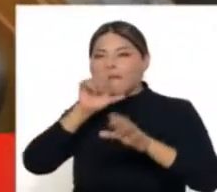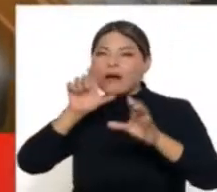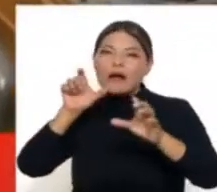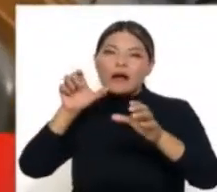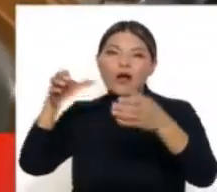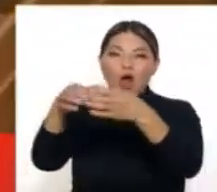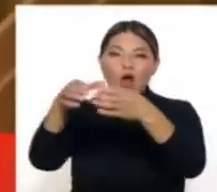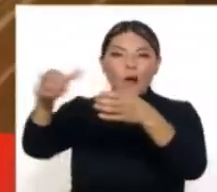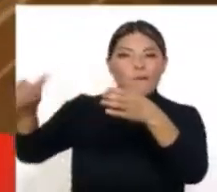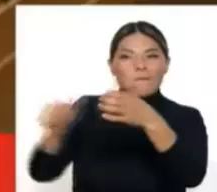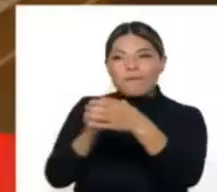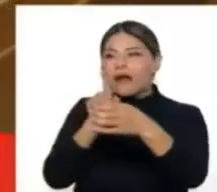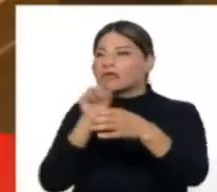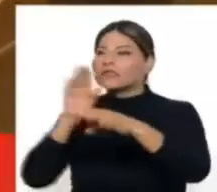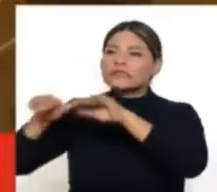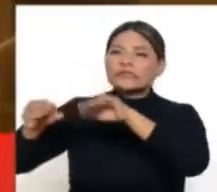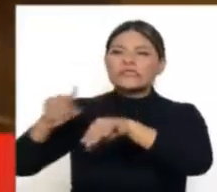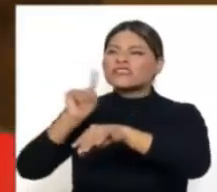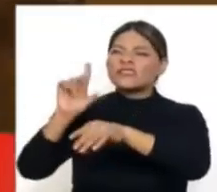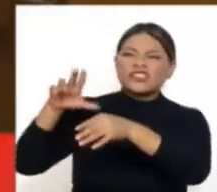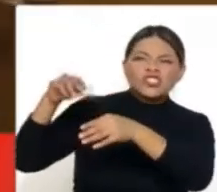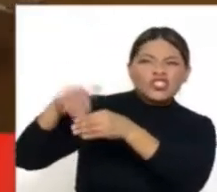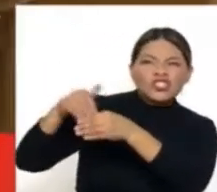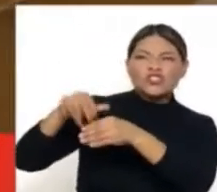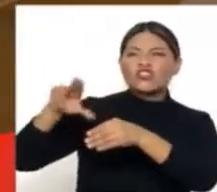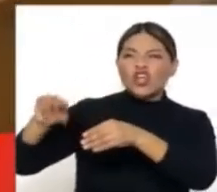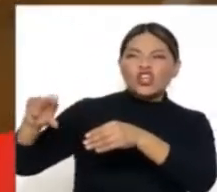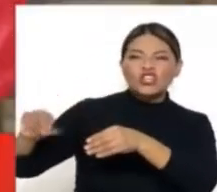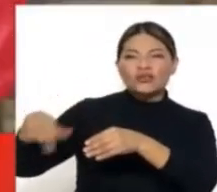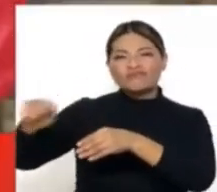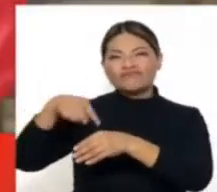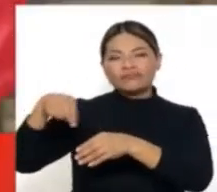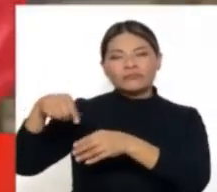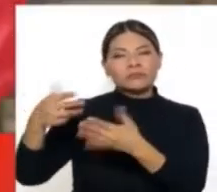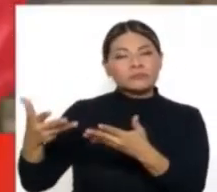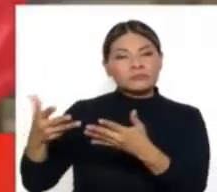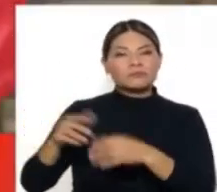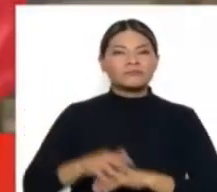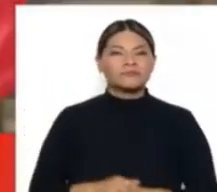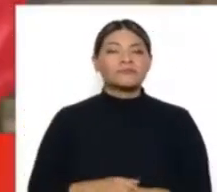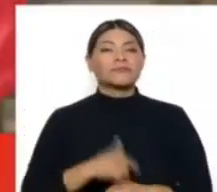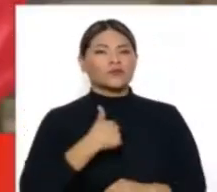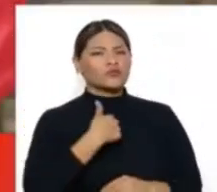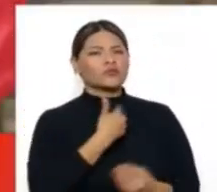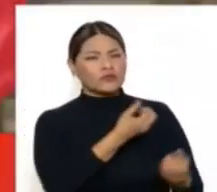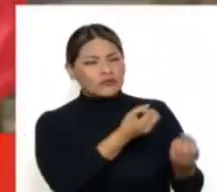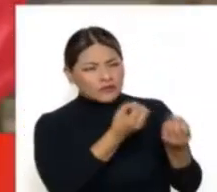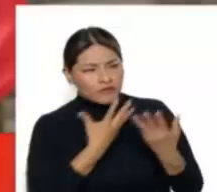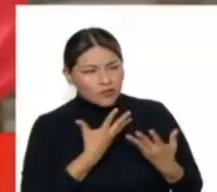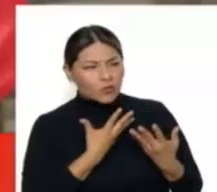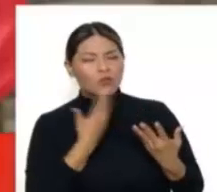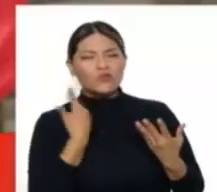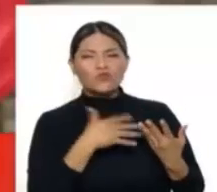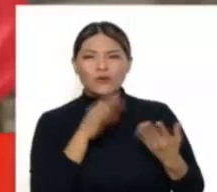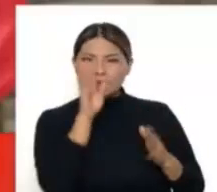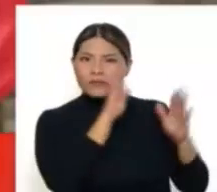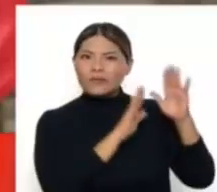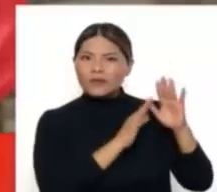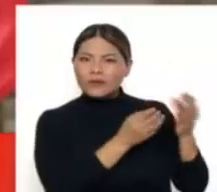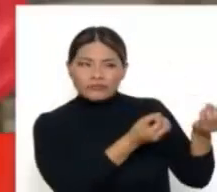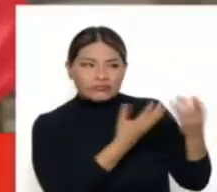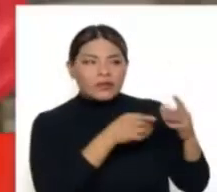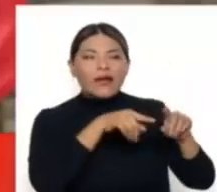que los congresistas voten en contra de su salida del país. Hemos recibido información preocupante de